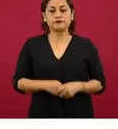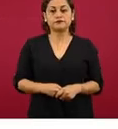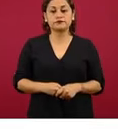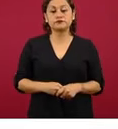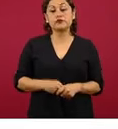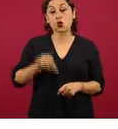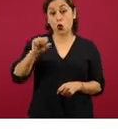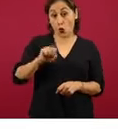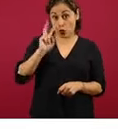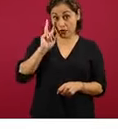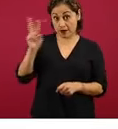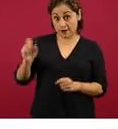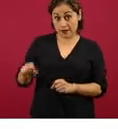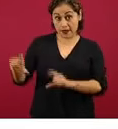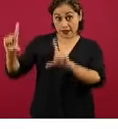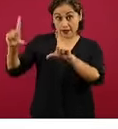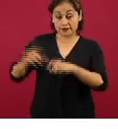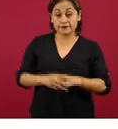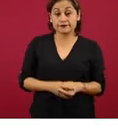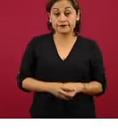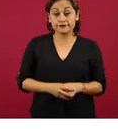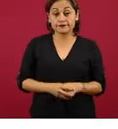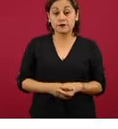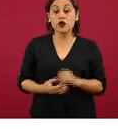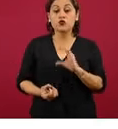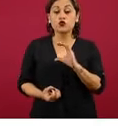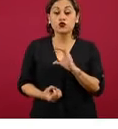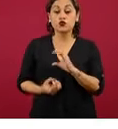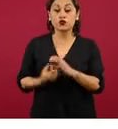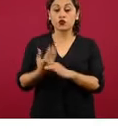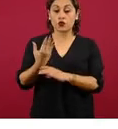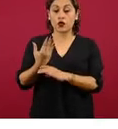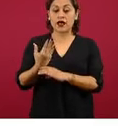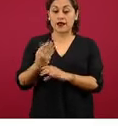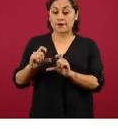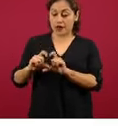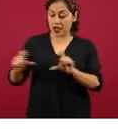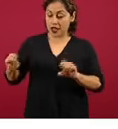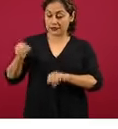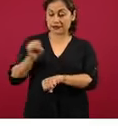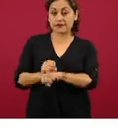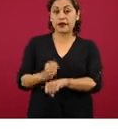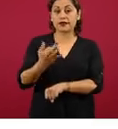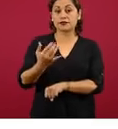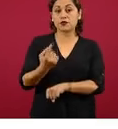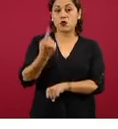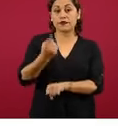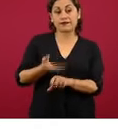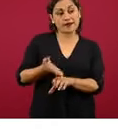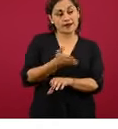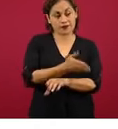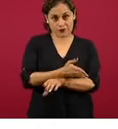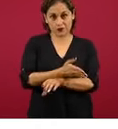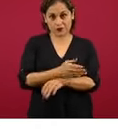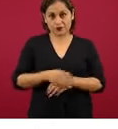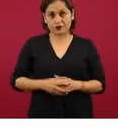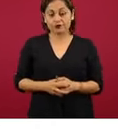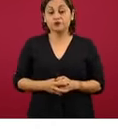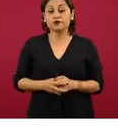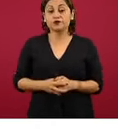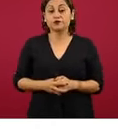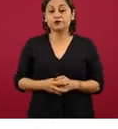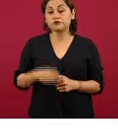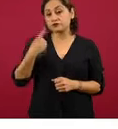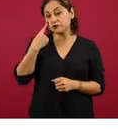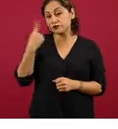de hoy estamos mostrando una nueva barra, que es la barra de la semana 51. Y lo que podemos notar en los números que